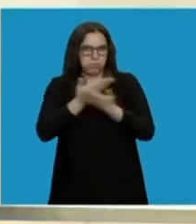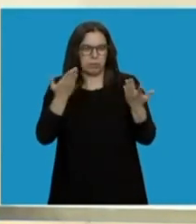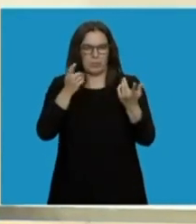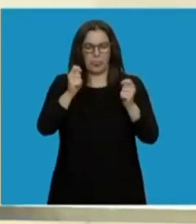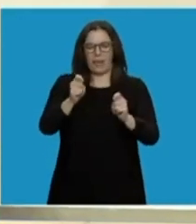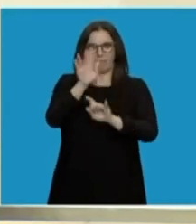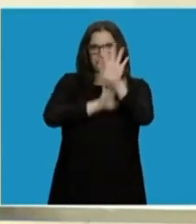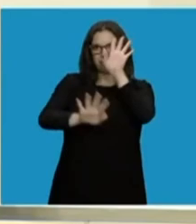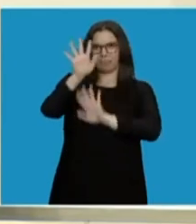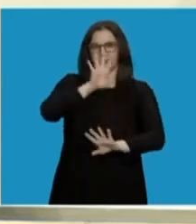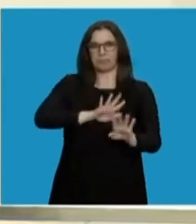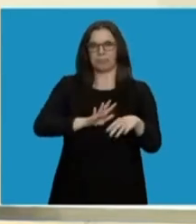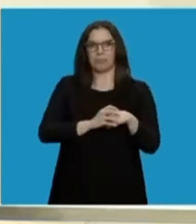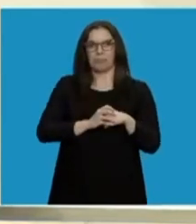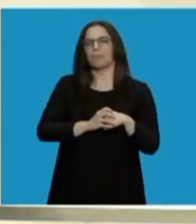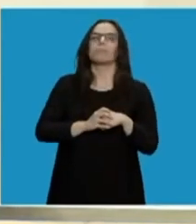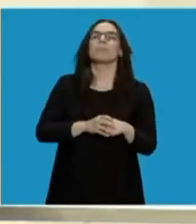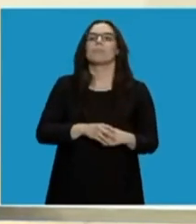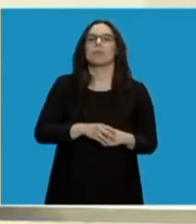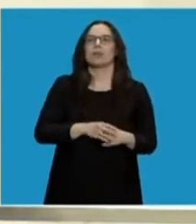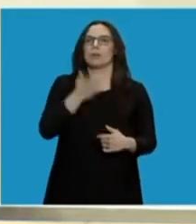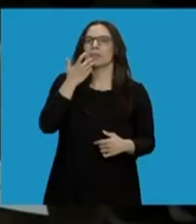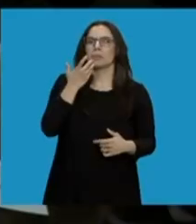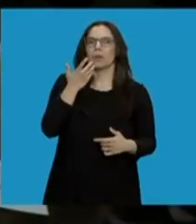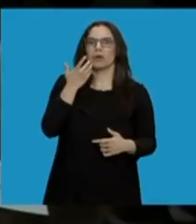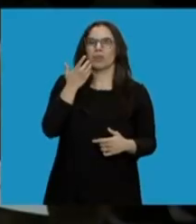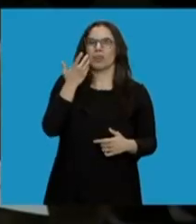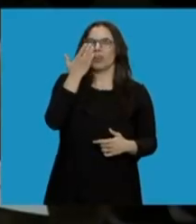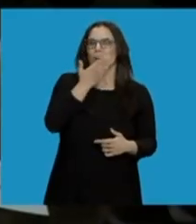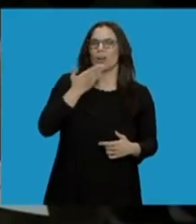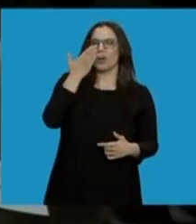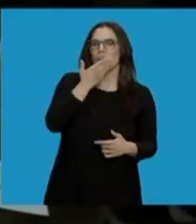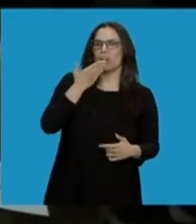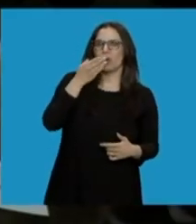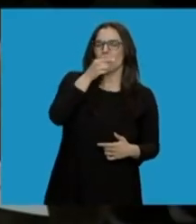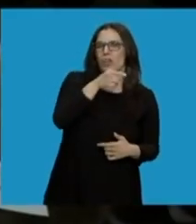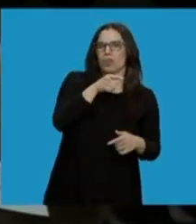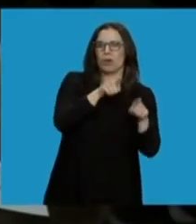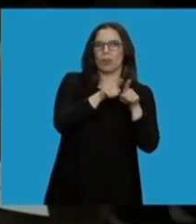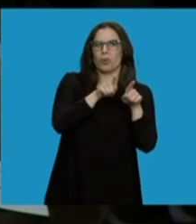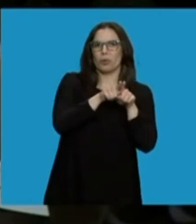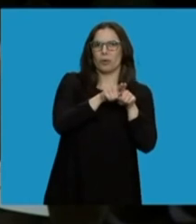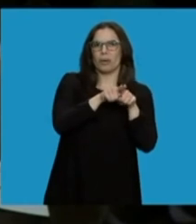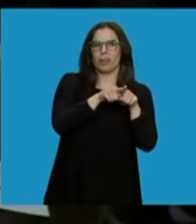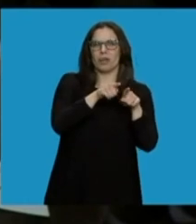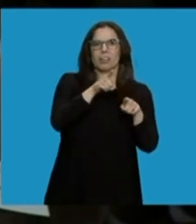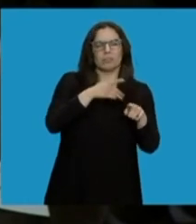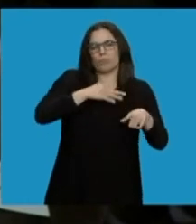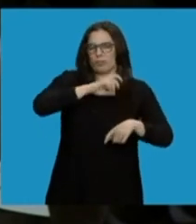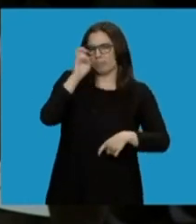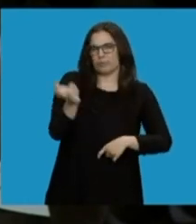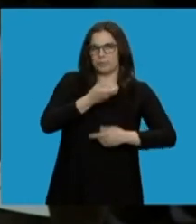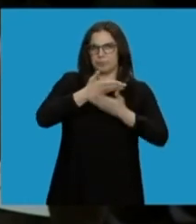sociedad. Que si los colegios no se celebraba el inicio, y así podríamos hablar de tantas